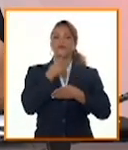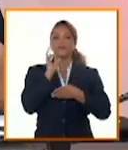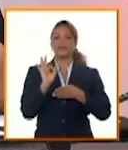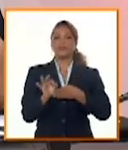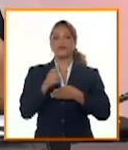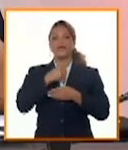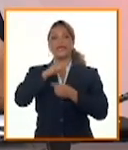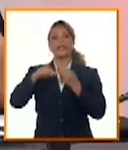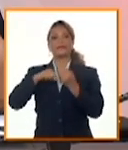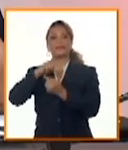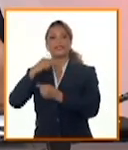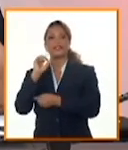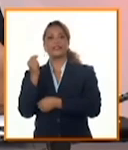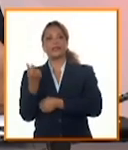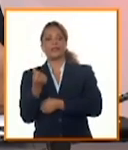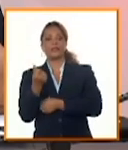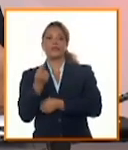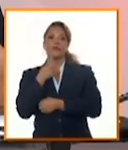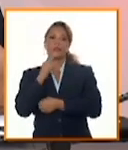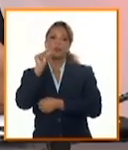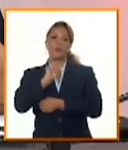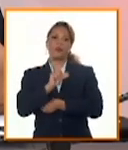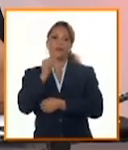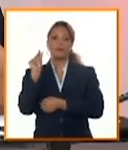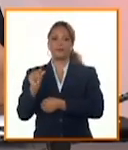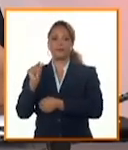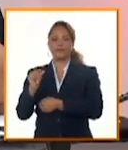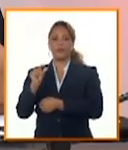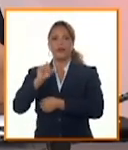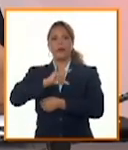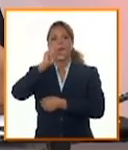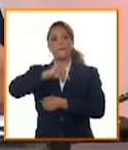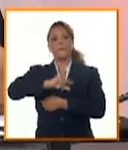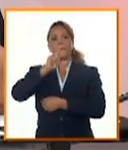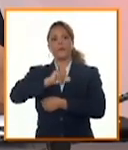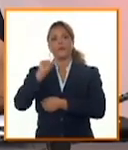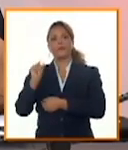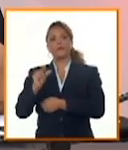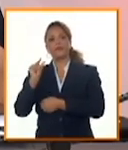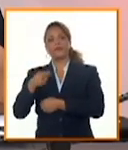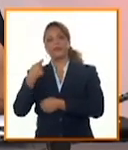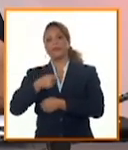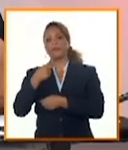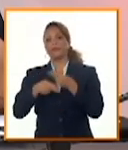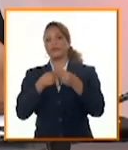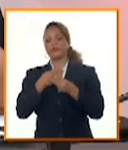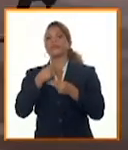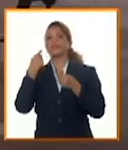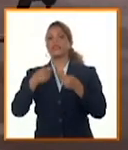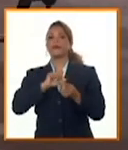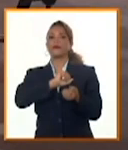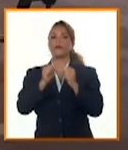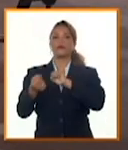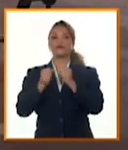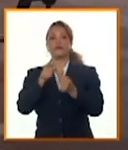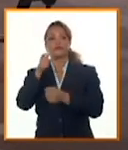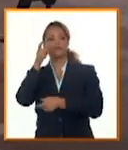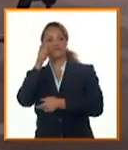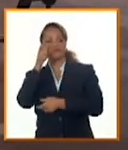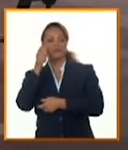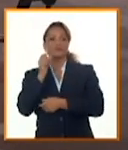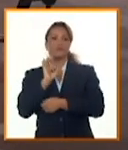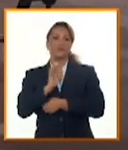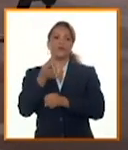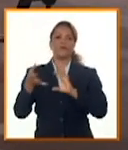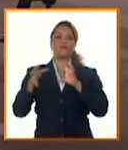dinero circulante es elevado pero en pocas manos y lo que debemos hacer es que haya control y fiscalización de ese